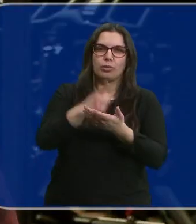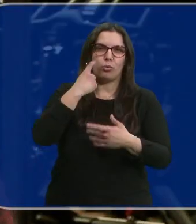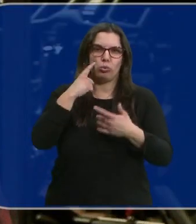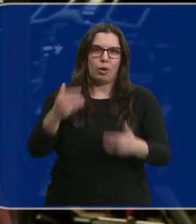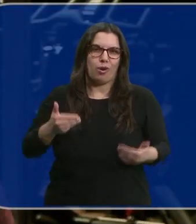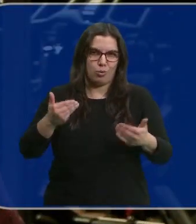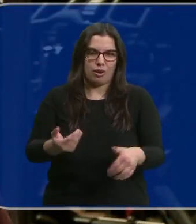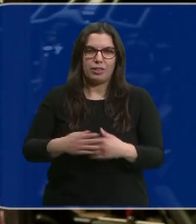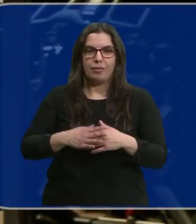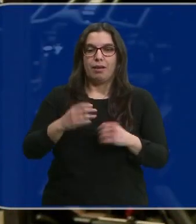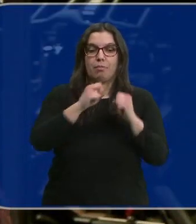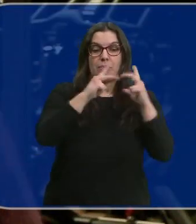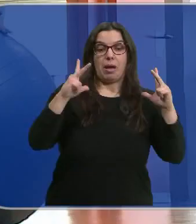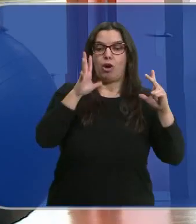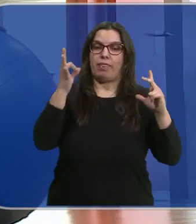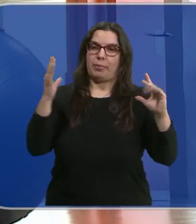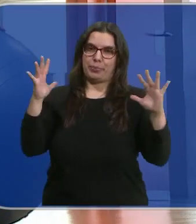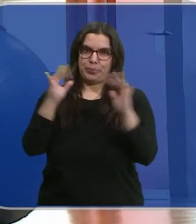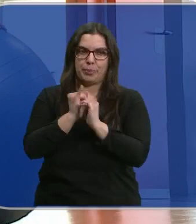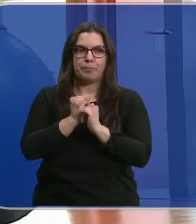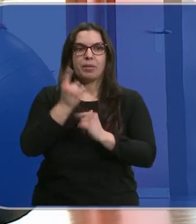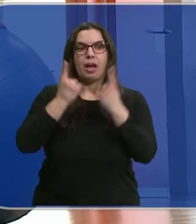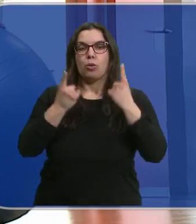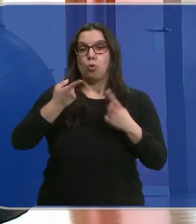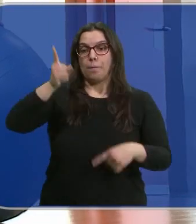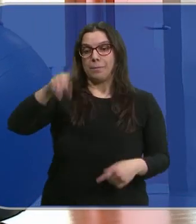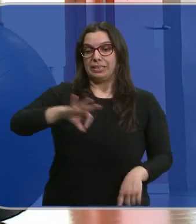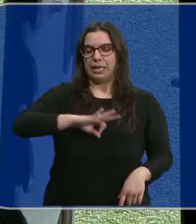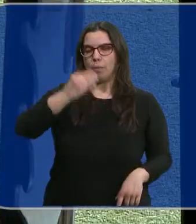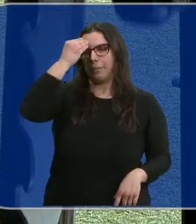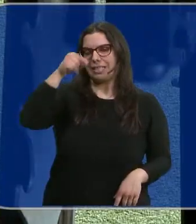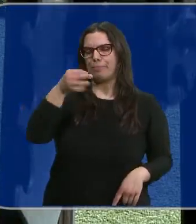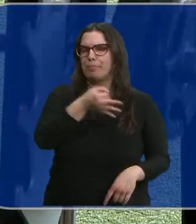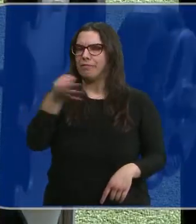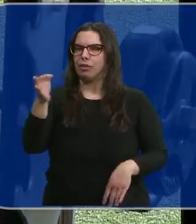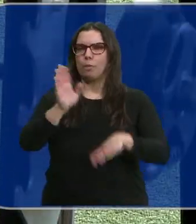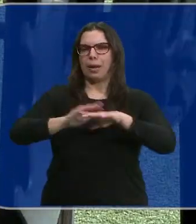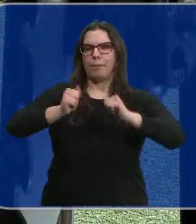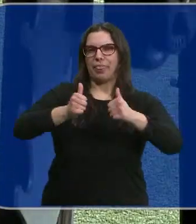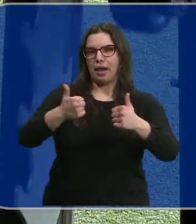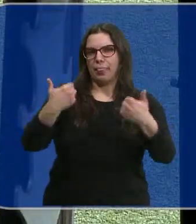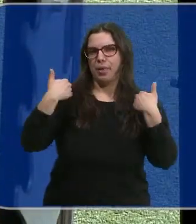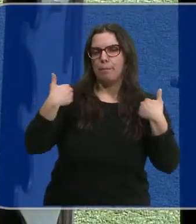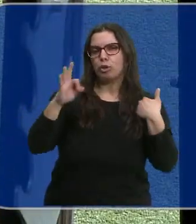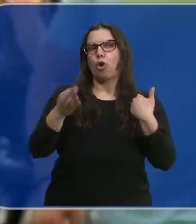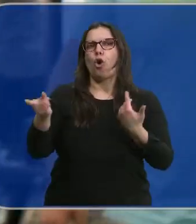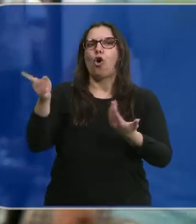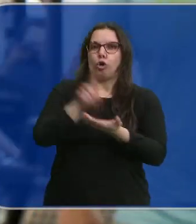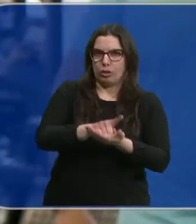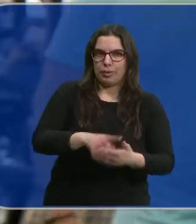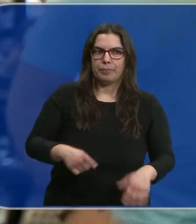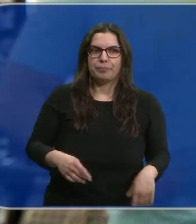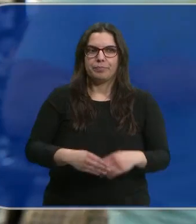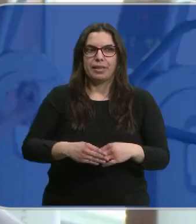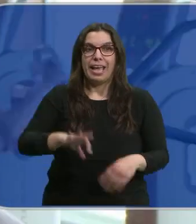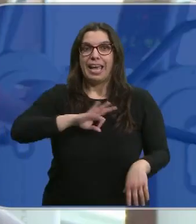Bajar lo que nos hemos pasado en Navidades. Muchos ven en enero el momento perfecto para comenzar a hacer deporte o retomarlo. La gente viene en